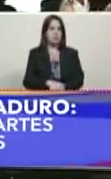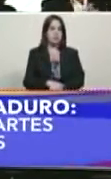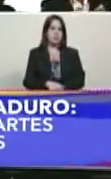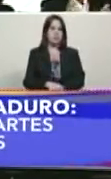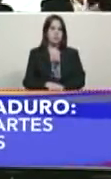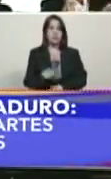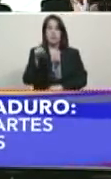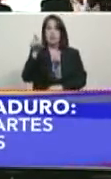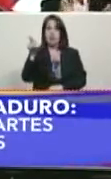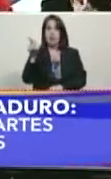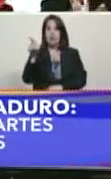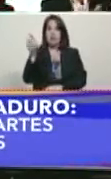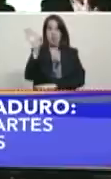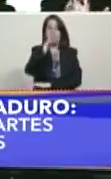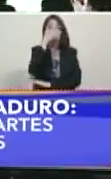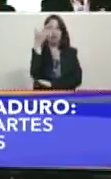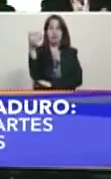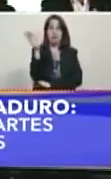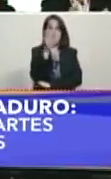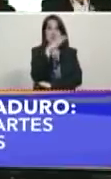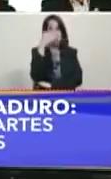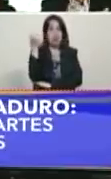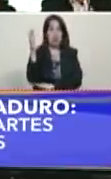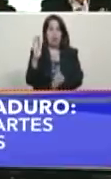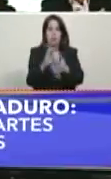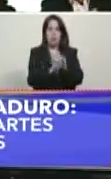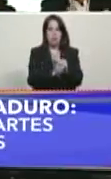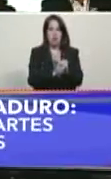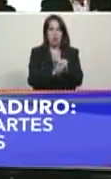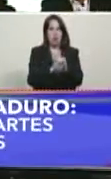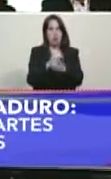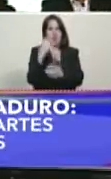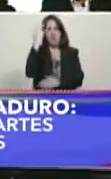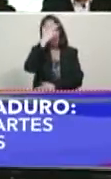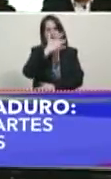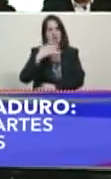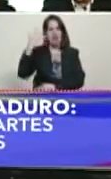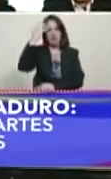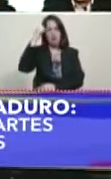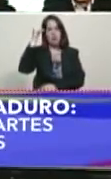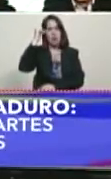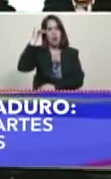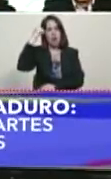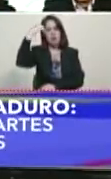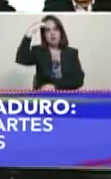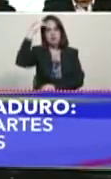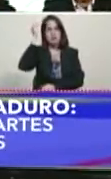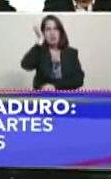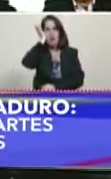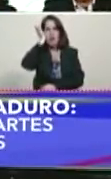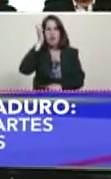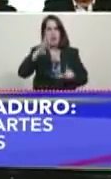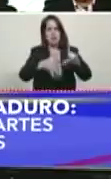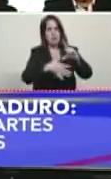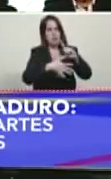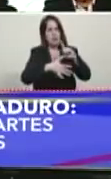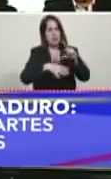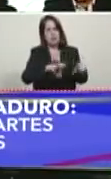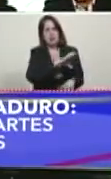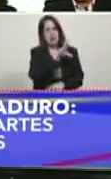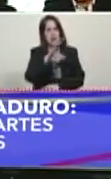esta bandera amigos de áfrica europa asia américa del norte américa latina el caribe